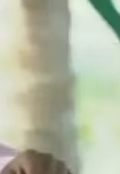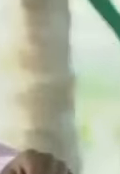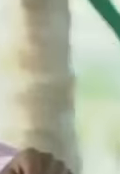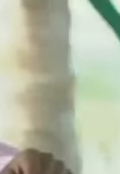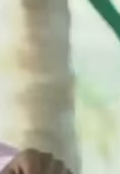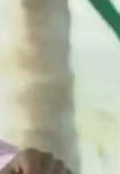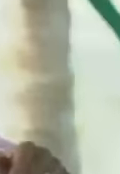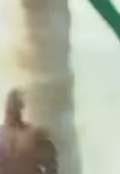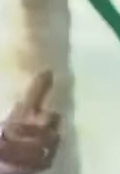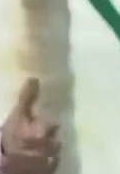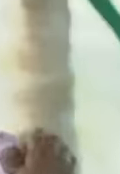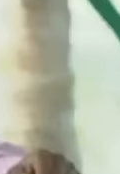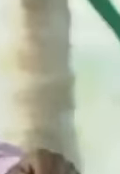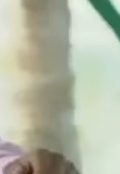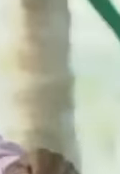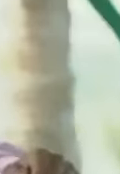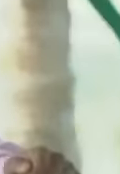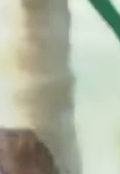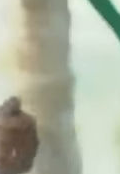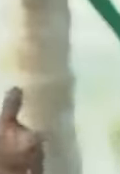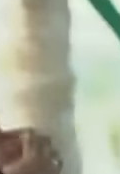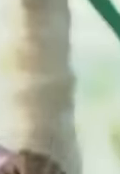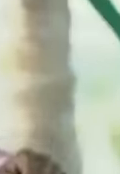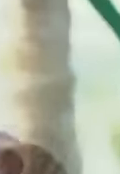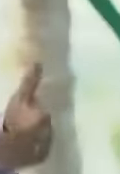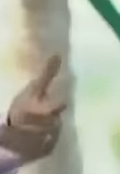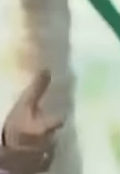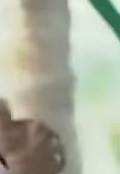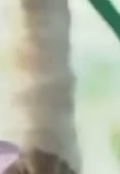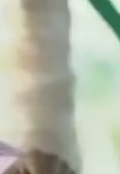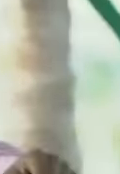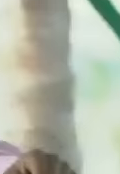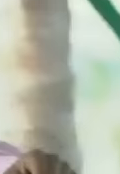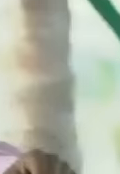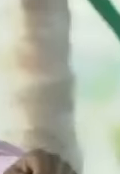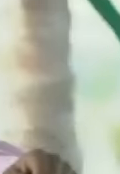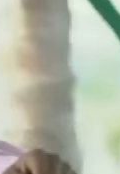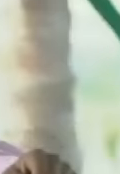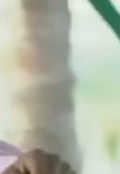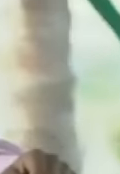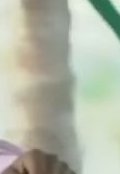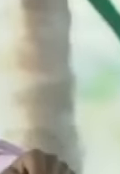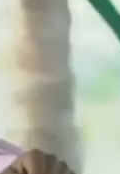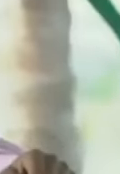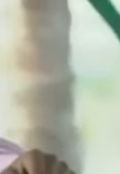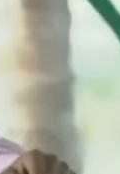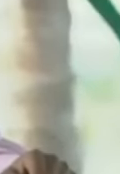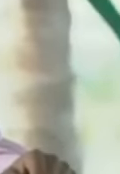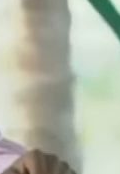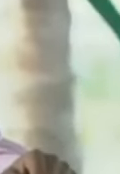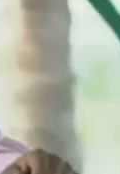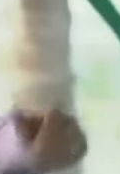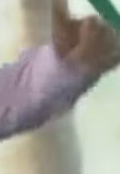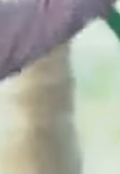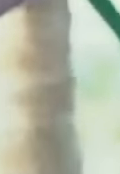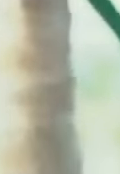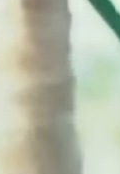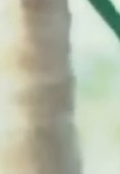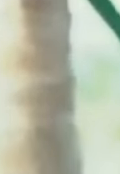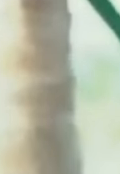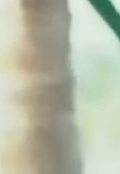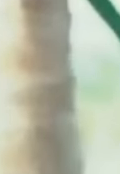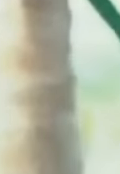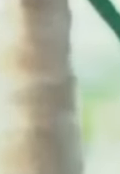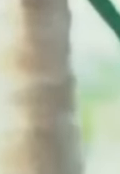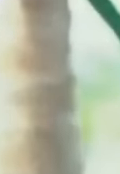sus distintos platos, pues, ¿no? De peces, especies del mar. Y asimismo vamos a tener nosotros una marina para que pueda venir la